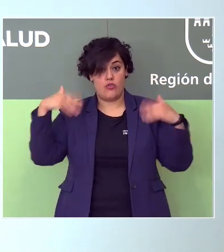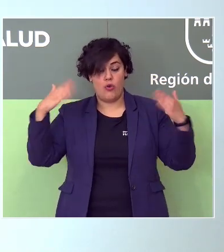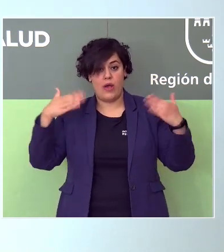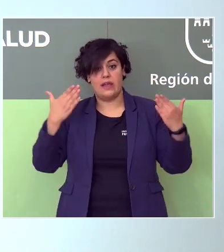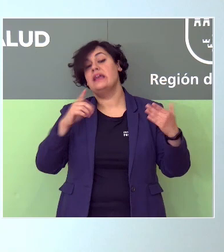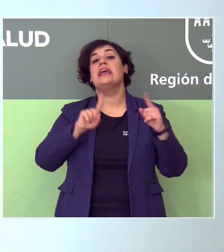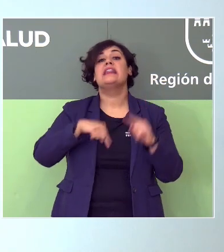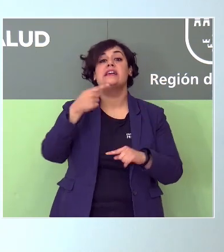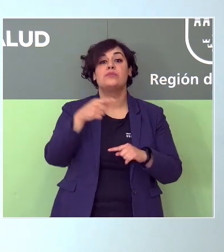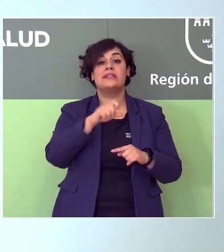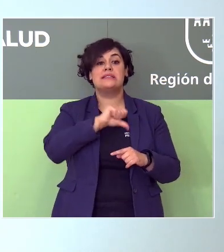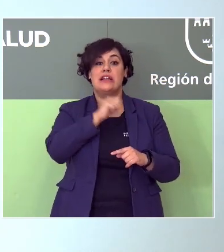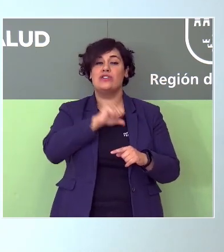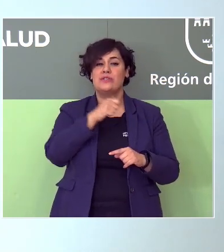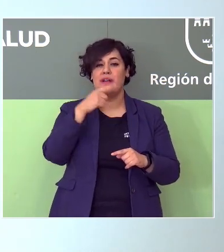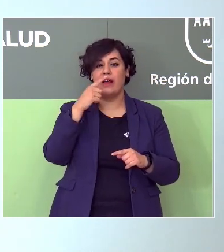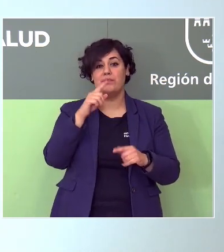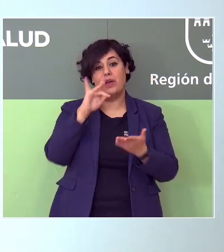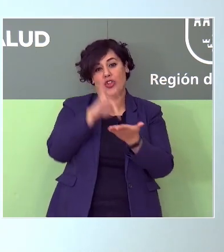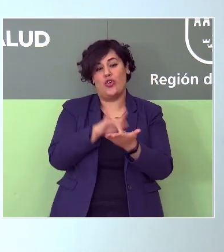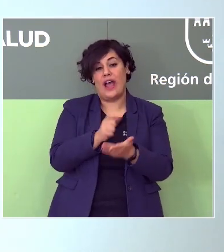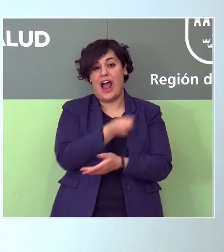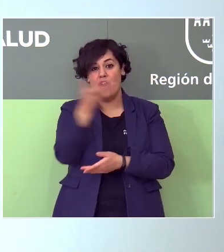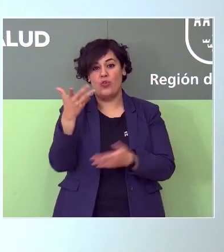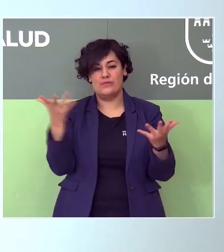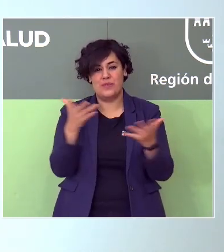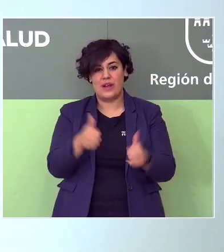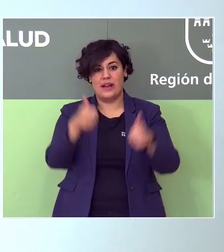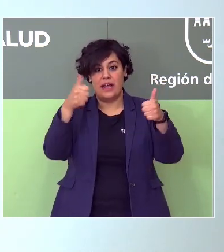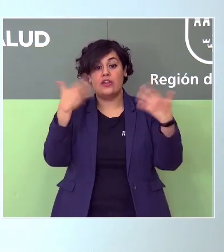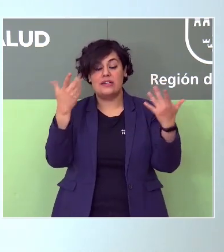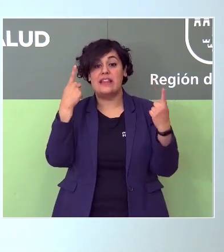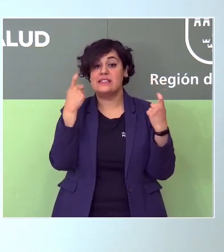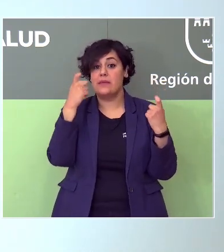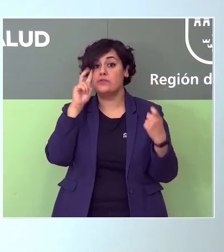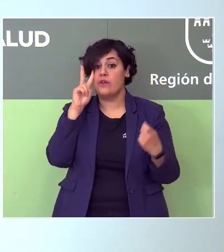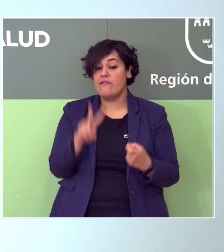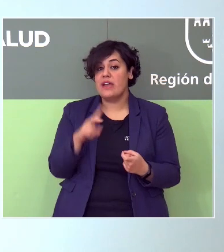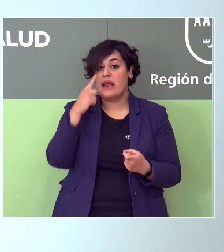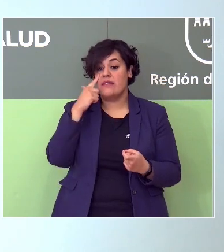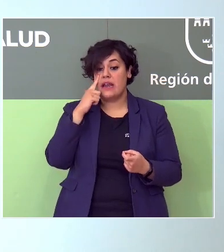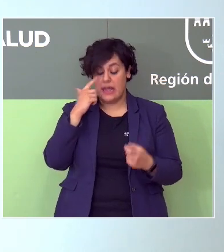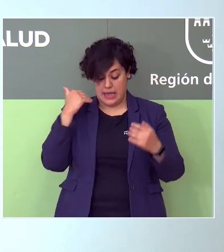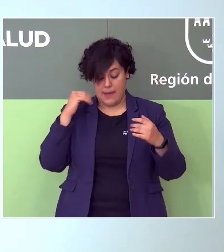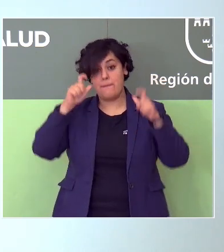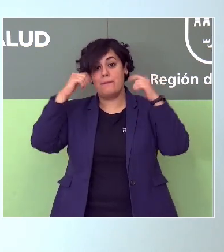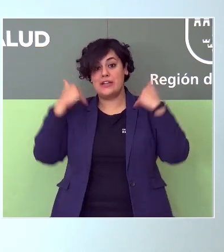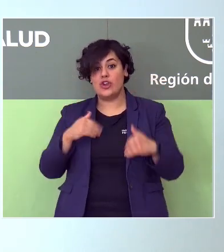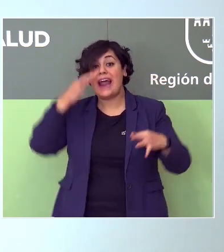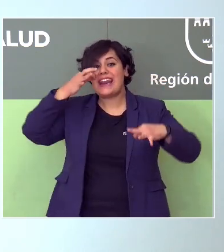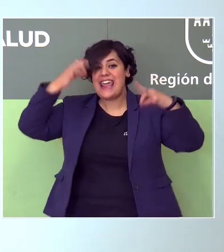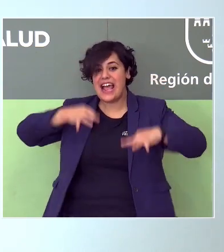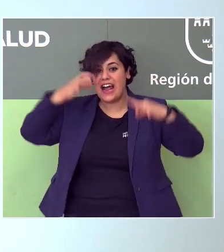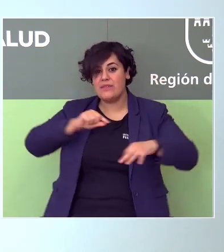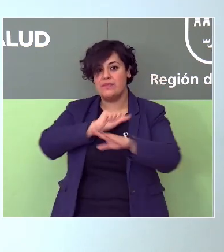los hospitales. Pero necesitamos saber qué proporción de esos casos, en principio, son realmente COVID. Entonces, evidentemente,